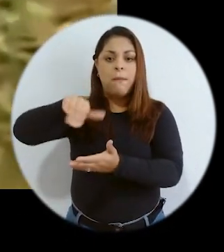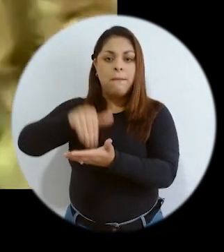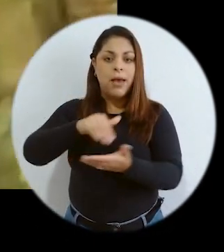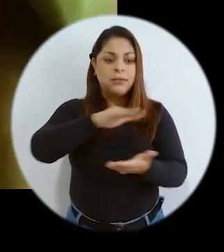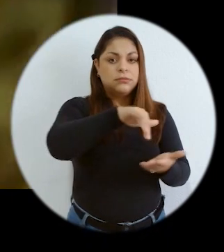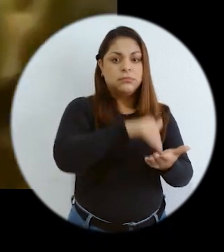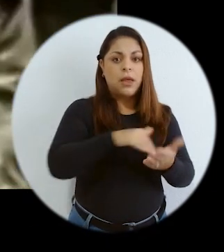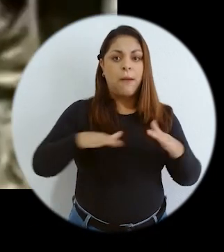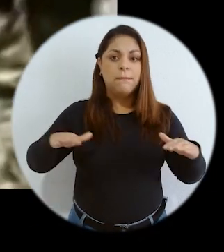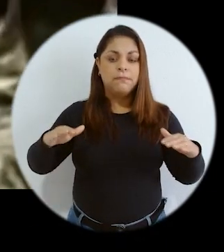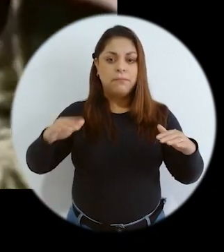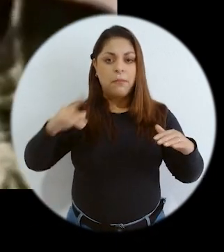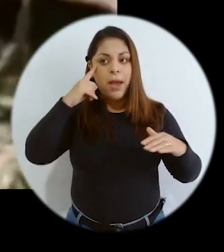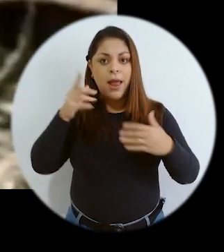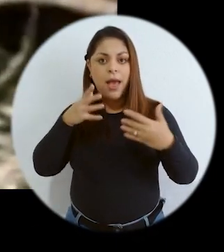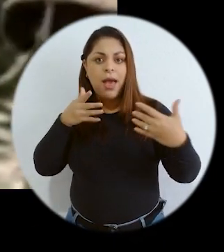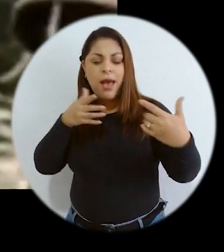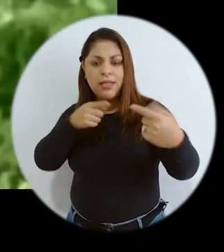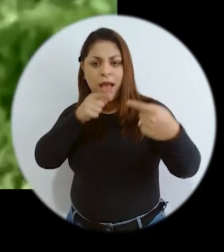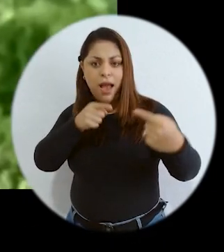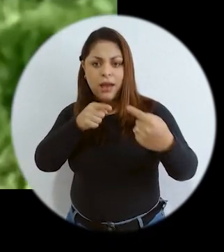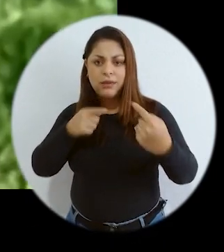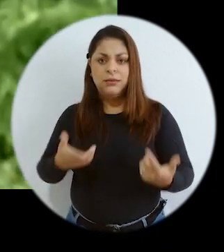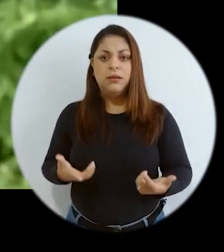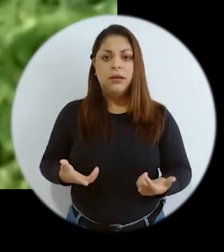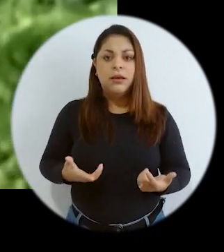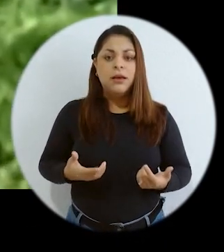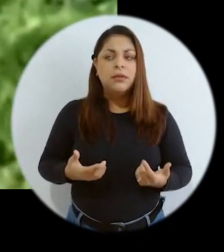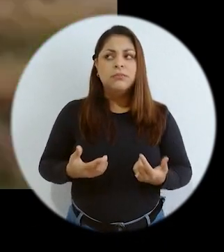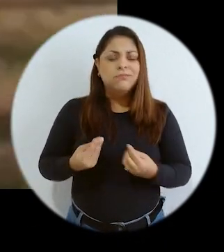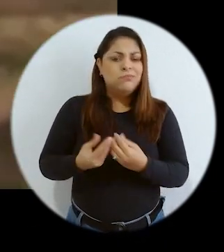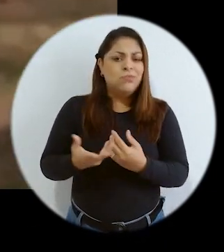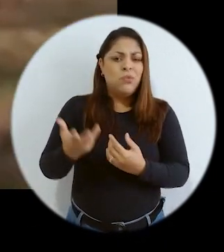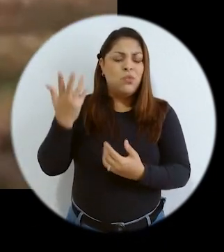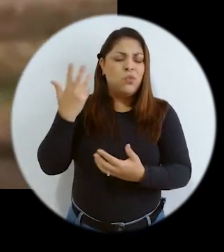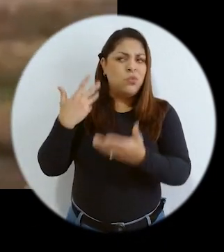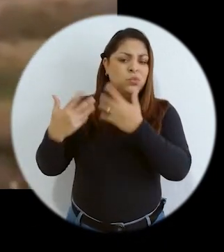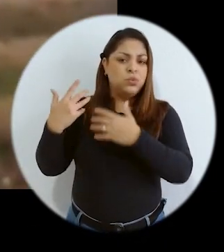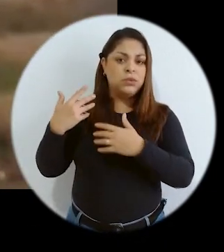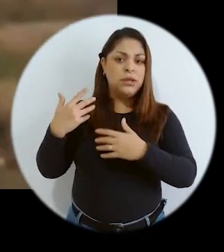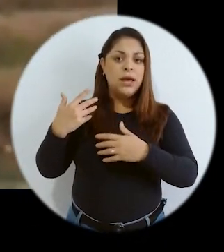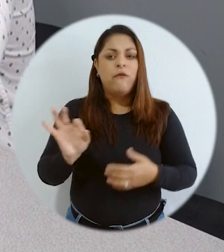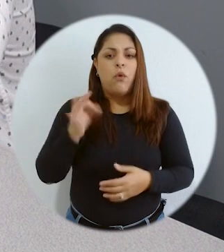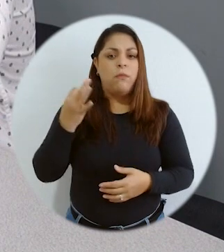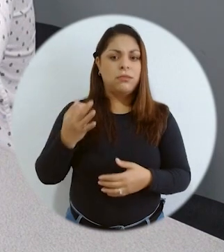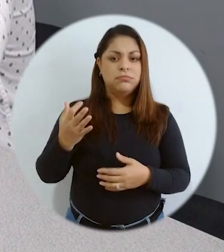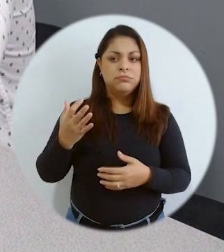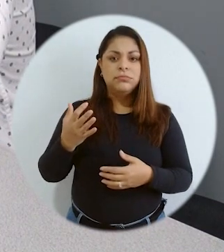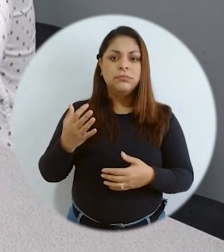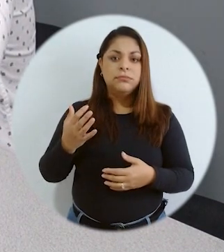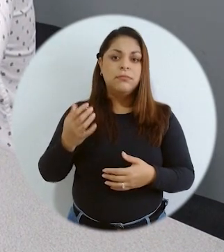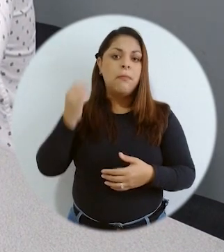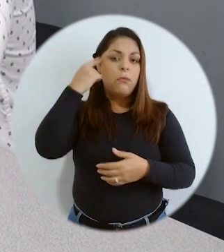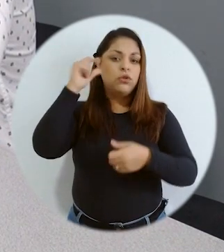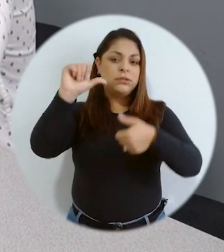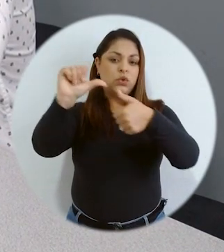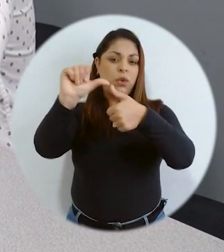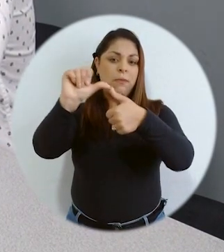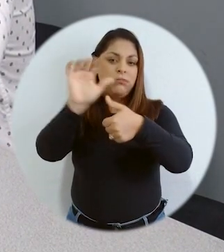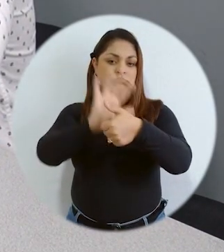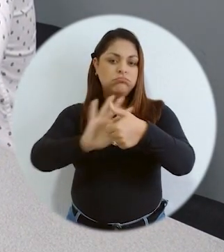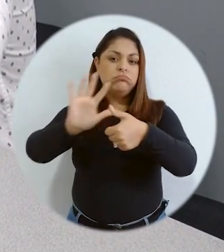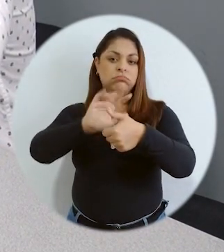Francisco, agradecemos mucho que se abran estos espacios. Lamentablemente a veces las memorias no están acompañadas de recuerdos precisamente gratos y